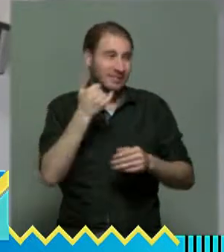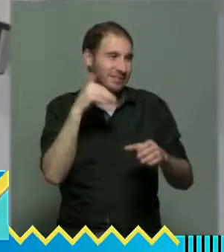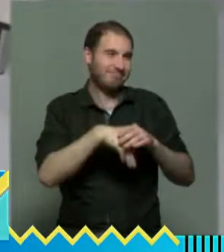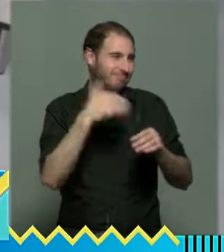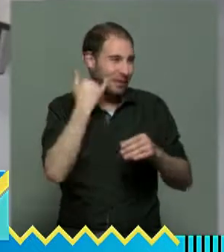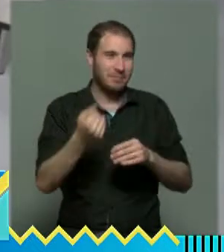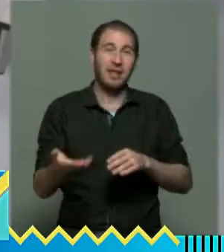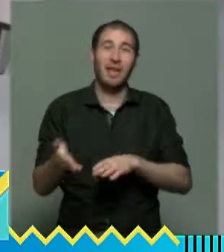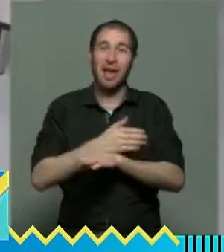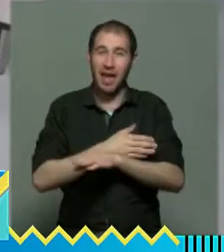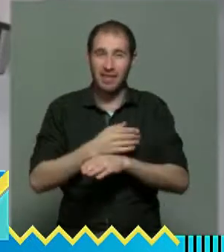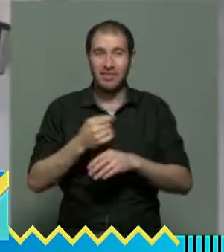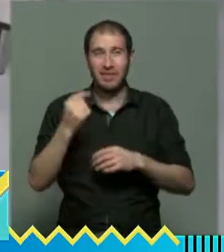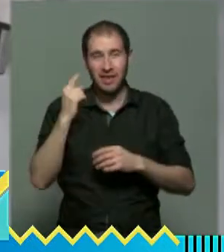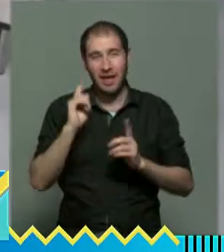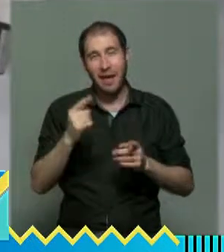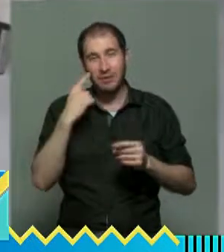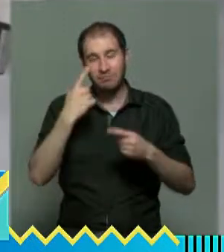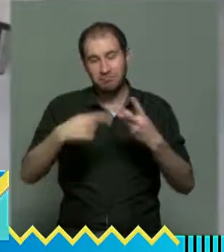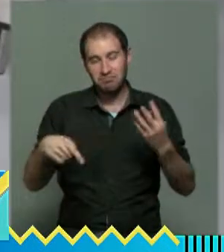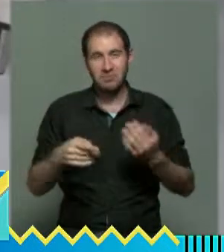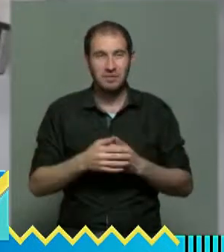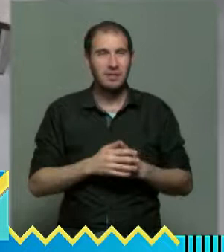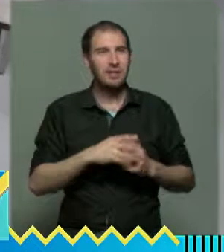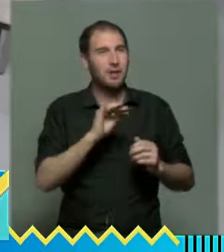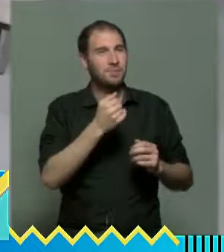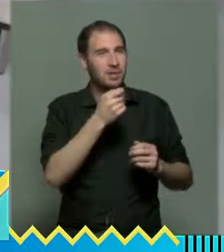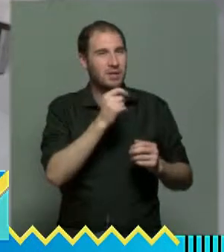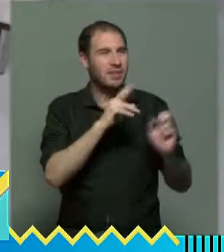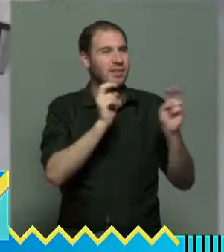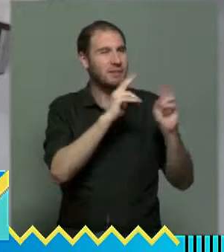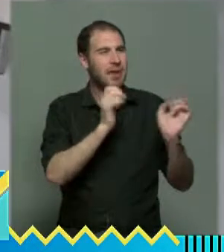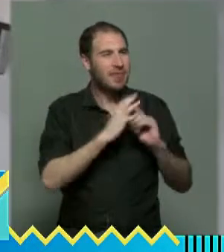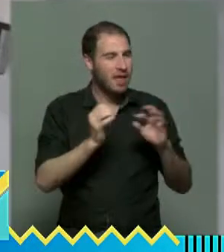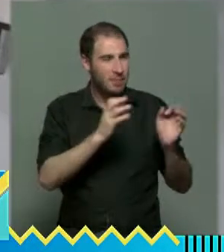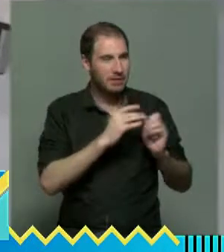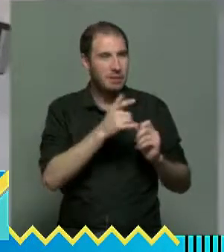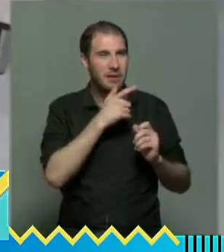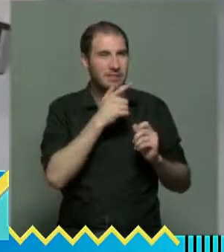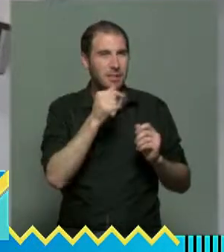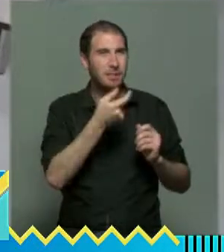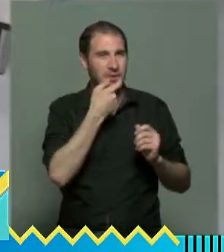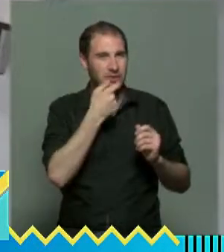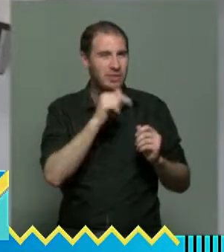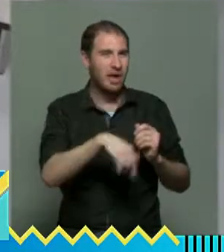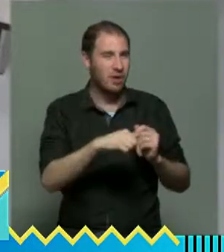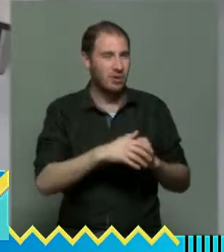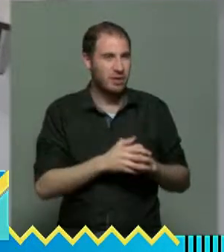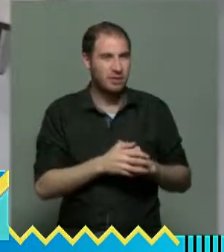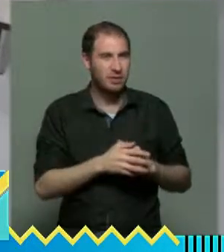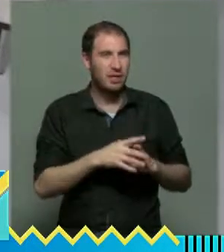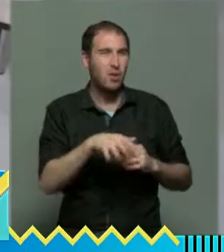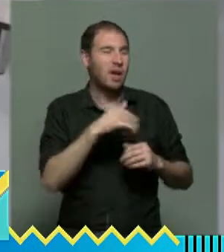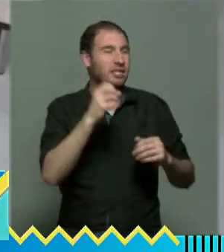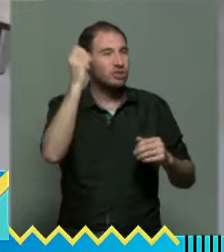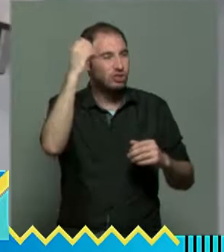Bueno, pero antes hay que esperar un par de cosas, sí, ¿no? bueno, ya, pero por lo que respecta a los debates mediáticos, se podría decir que Mendoza hoy por hoy es la tierra del